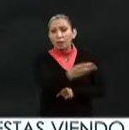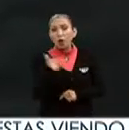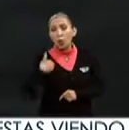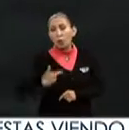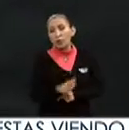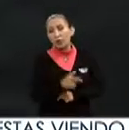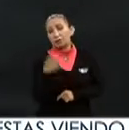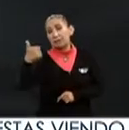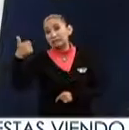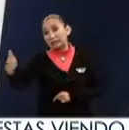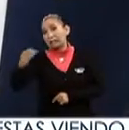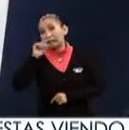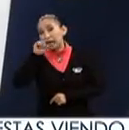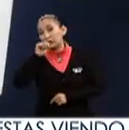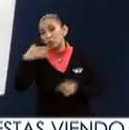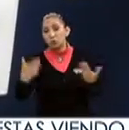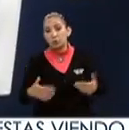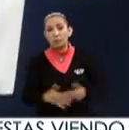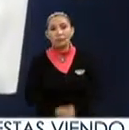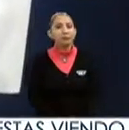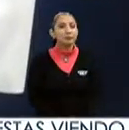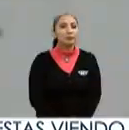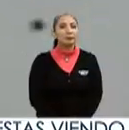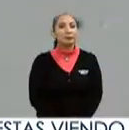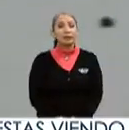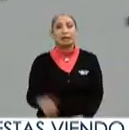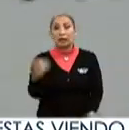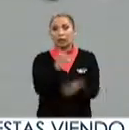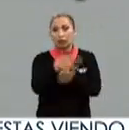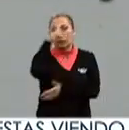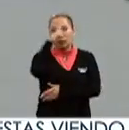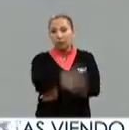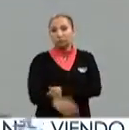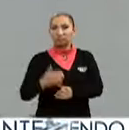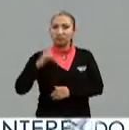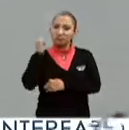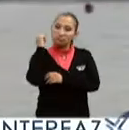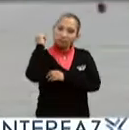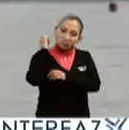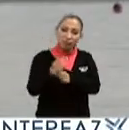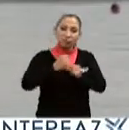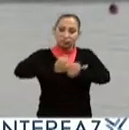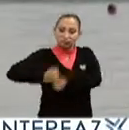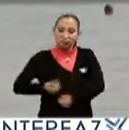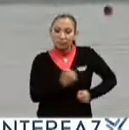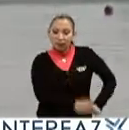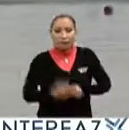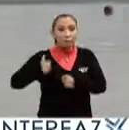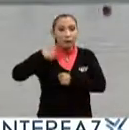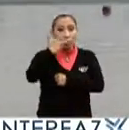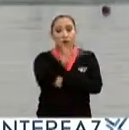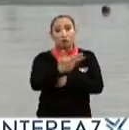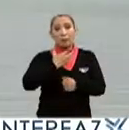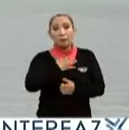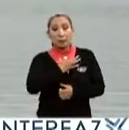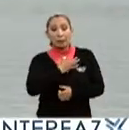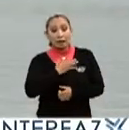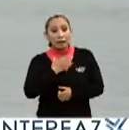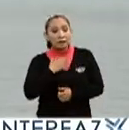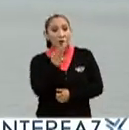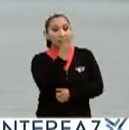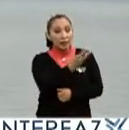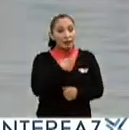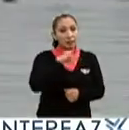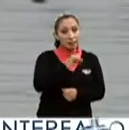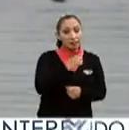de Guanajuato por 6 de los jaliscienses. La Ciudad de México levantó la mano en el remo, una cosecha de 8 metales, de los cuales 3